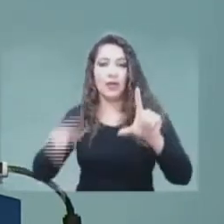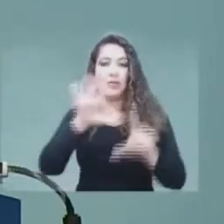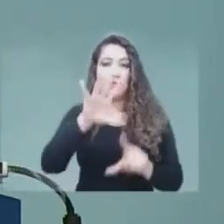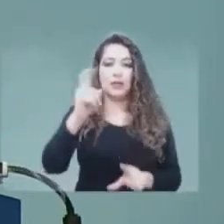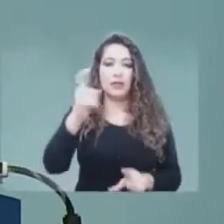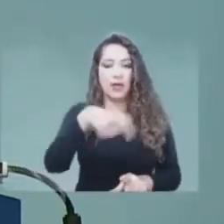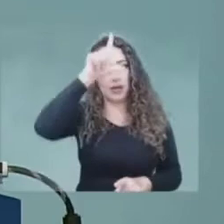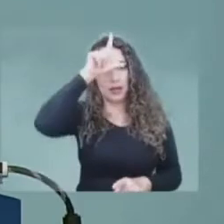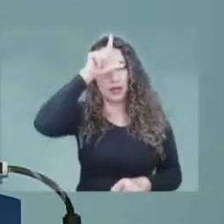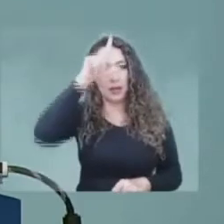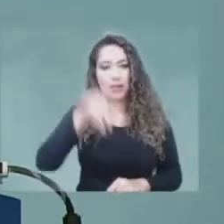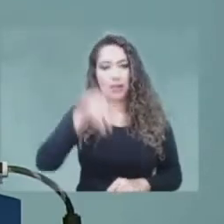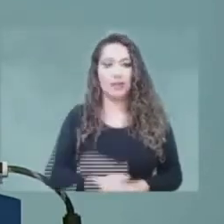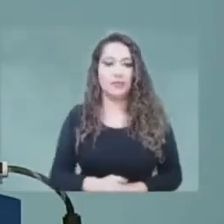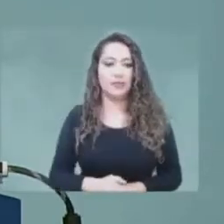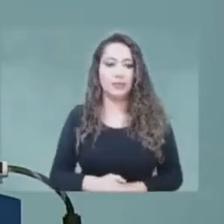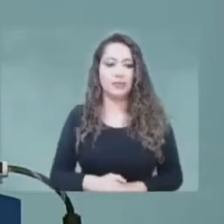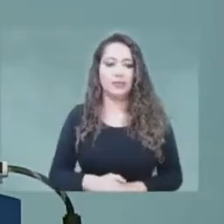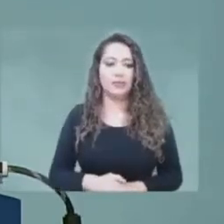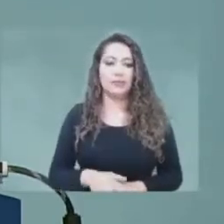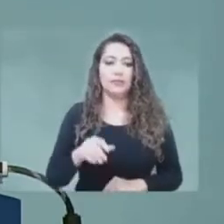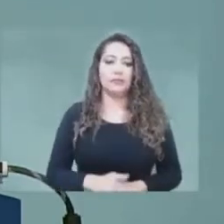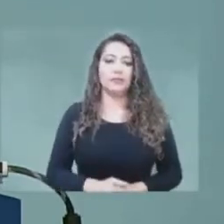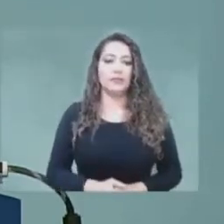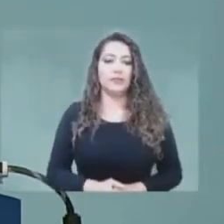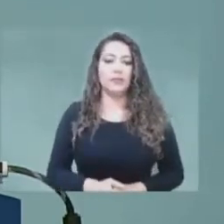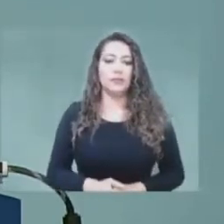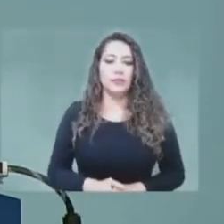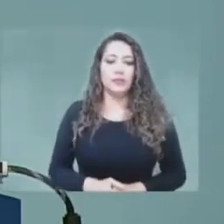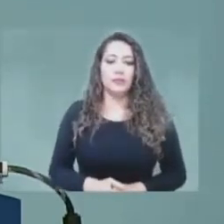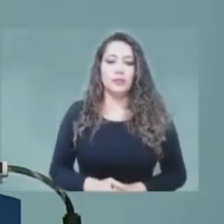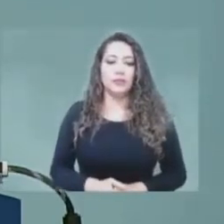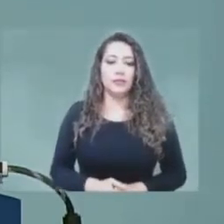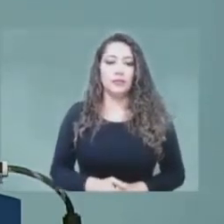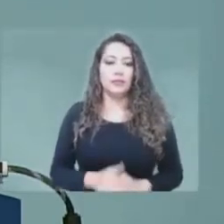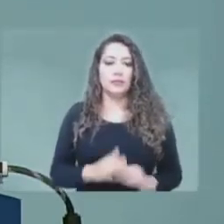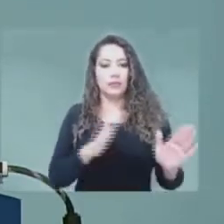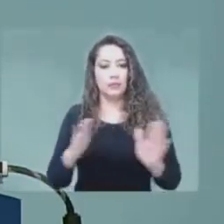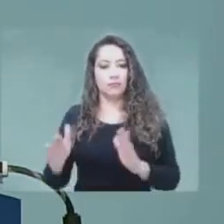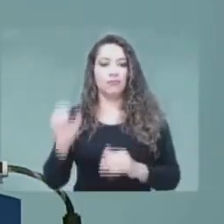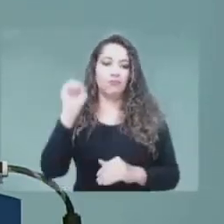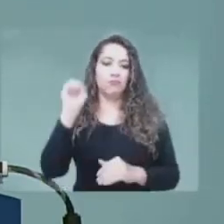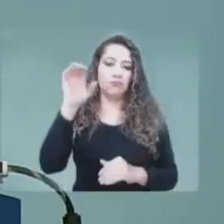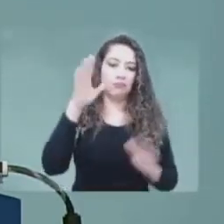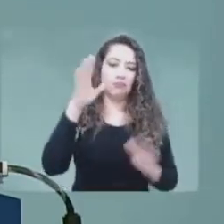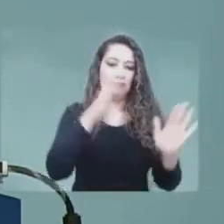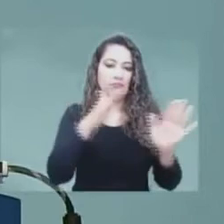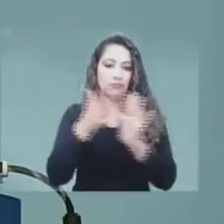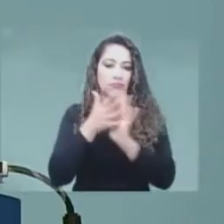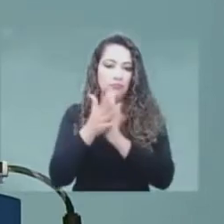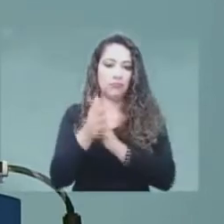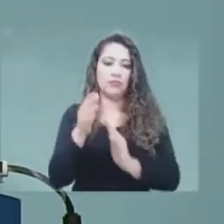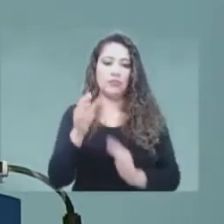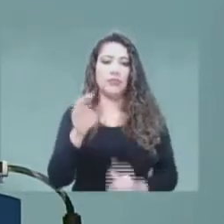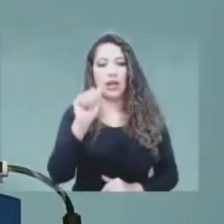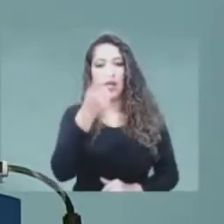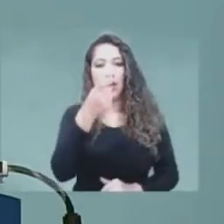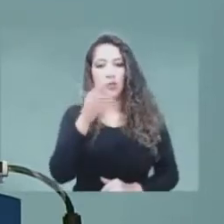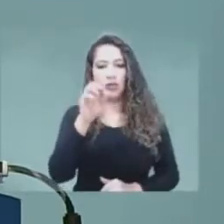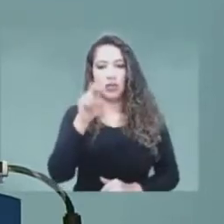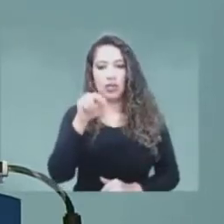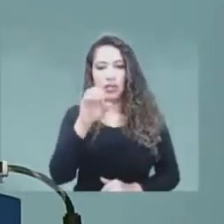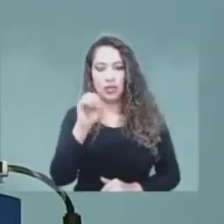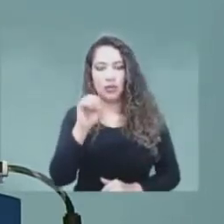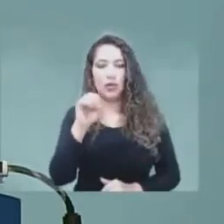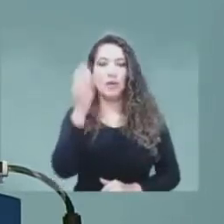Agostinho Linares, gerente de espectro, órbita y radiodifusión en Anatel. Agostinho es director de la Universidad de Brasilia con maestría